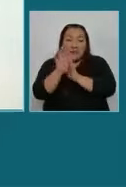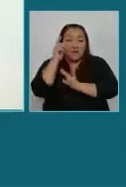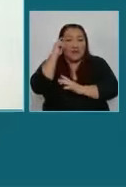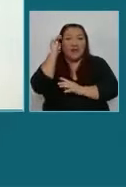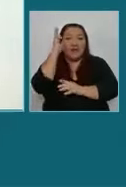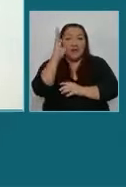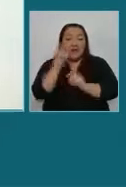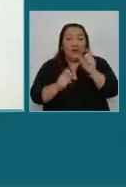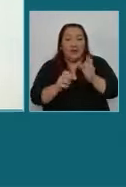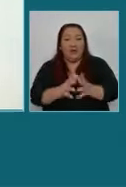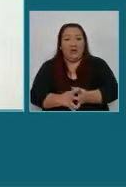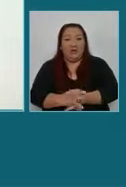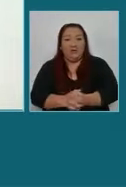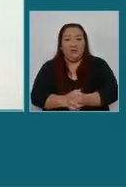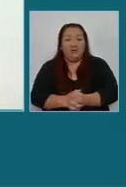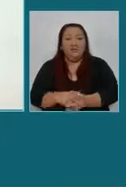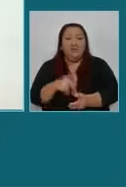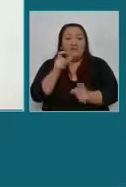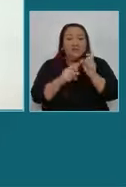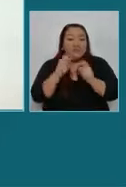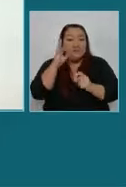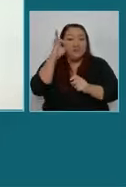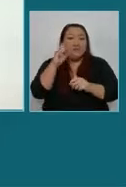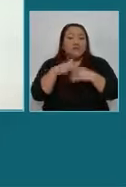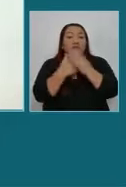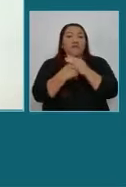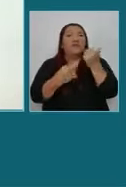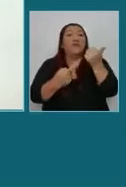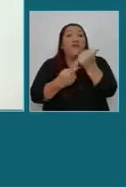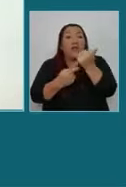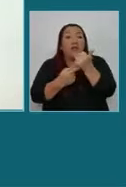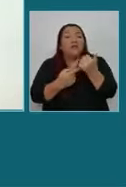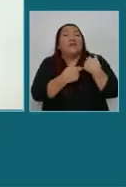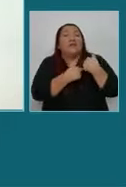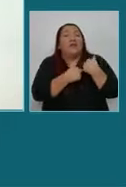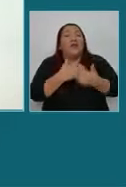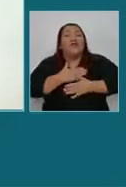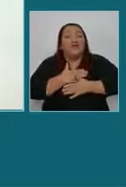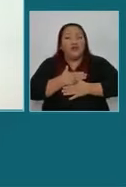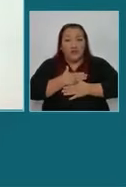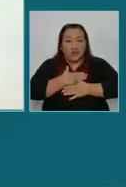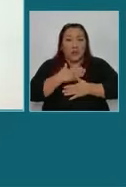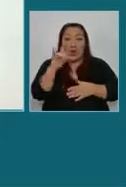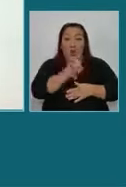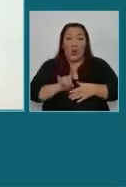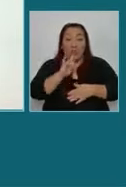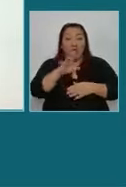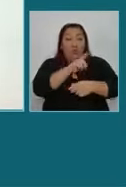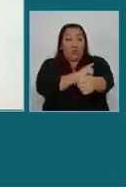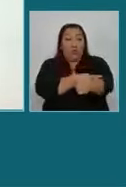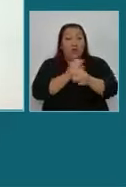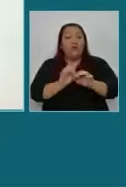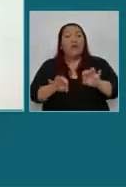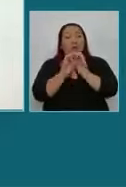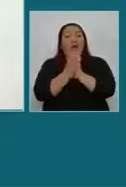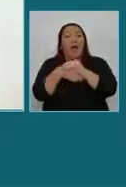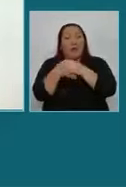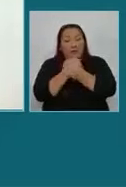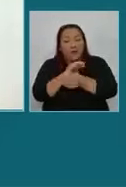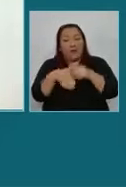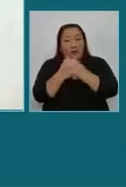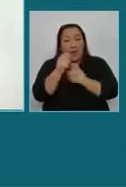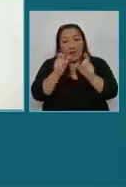futuristas. El futuro de la tecnología está en nuestras manos. Usemos su potencial para el beneficio de la